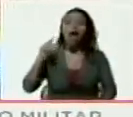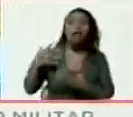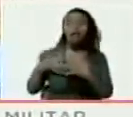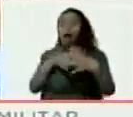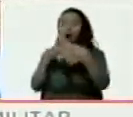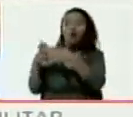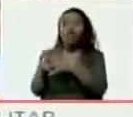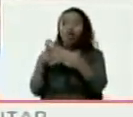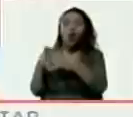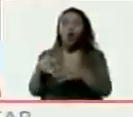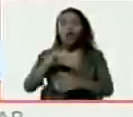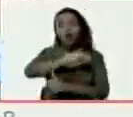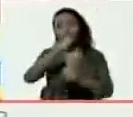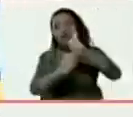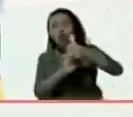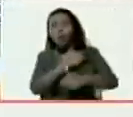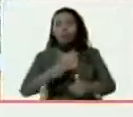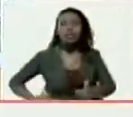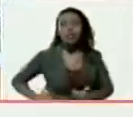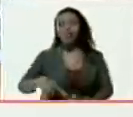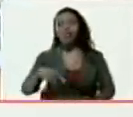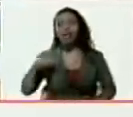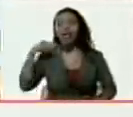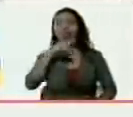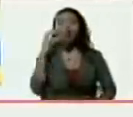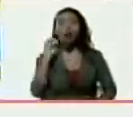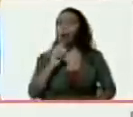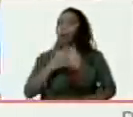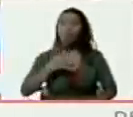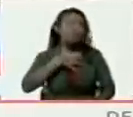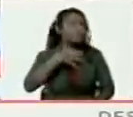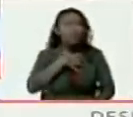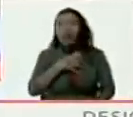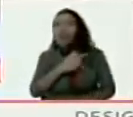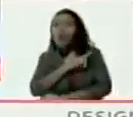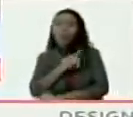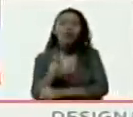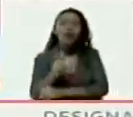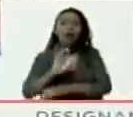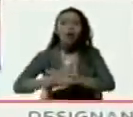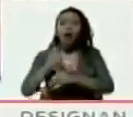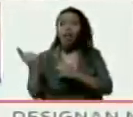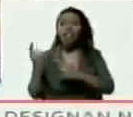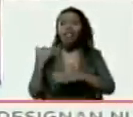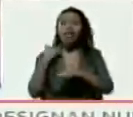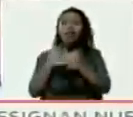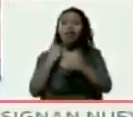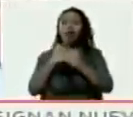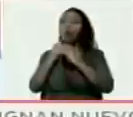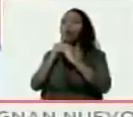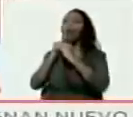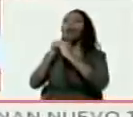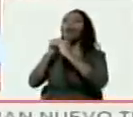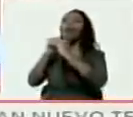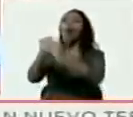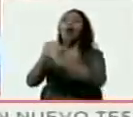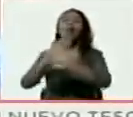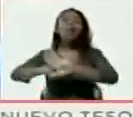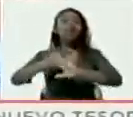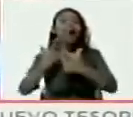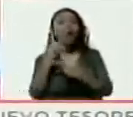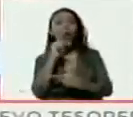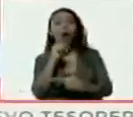subpresidente Duque no lo puede cumplir. La verdad es que está atravesando un desierto, porque a